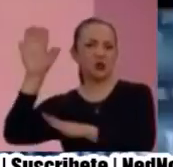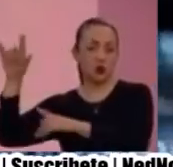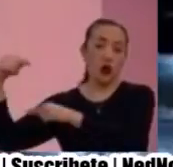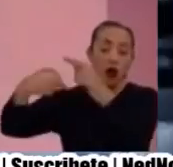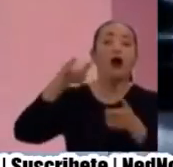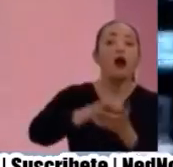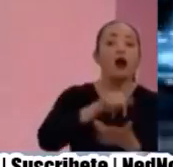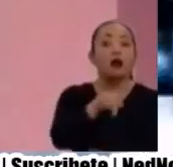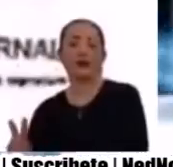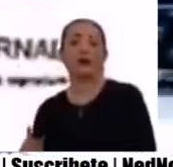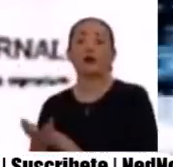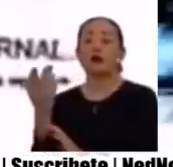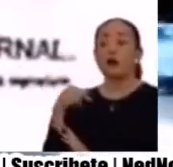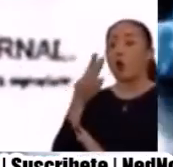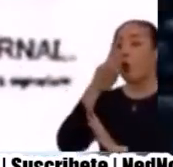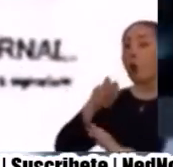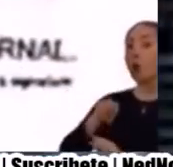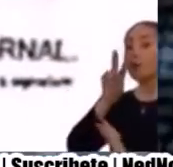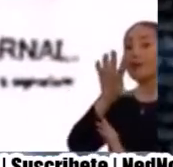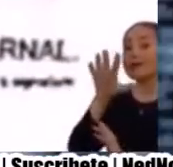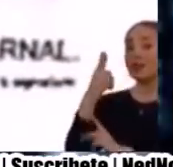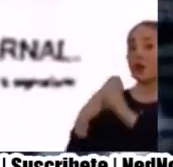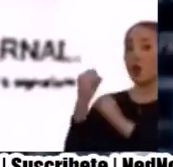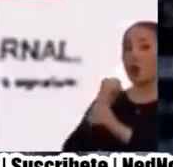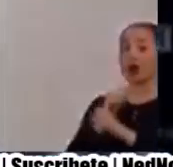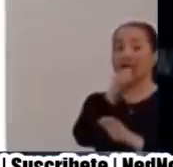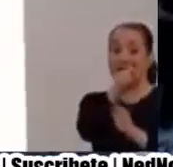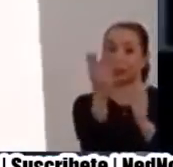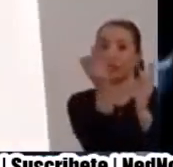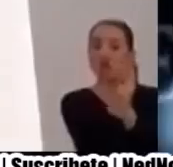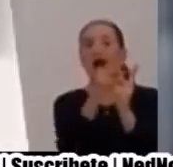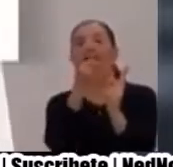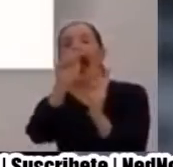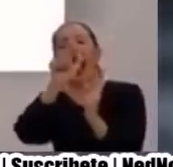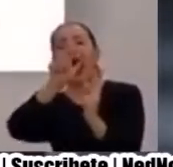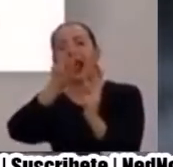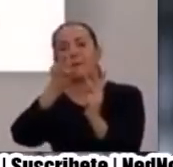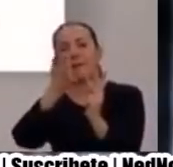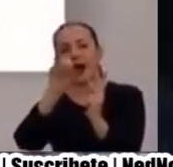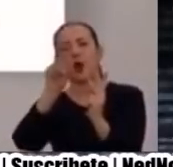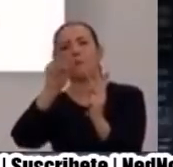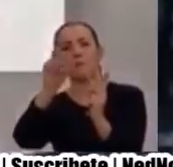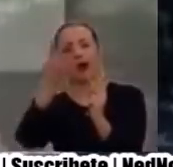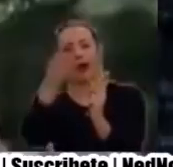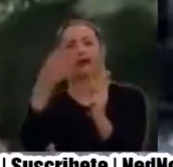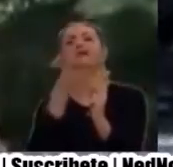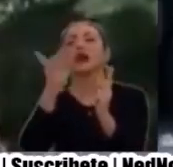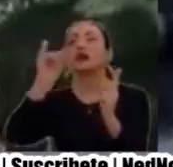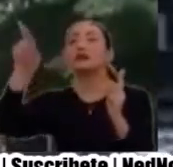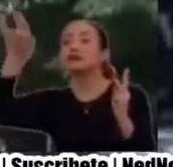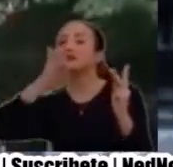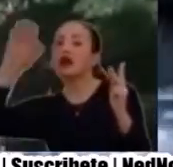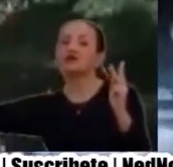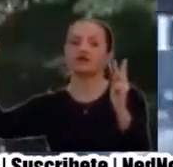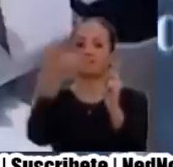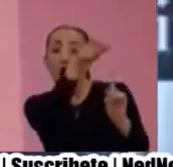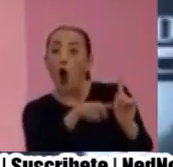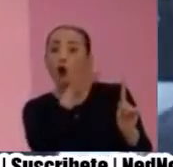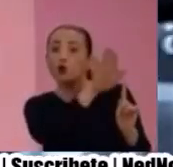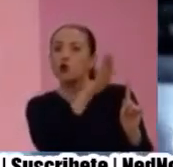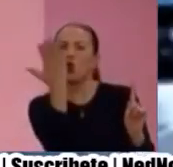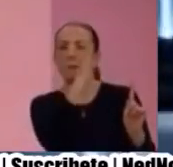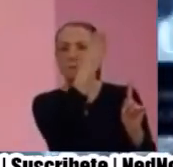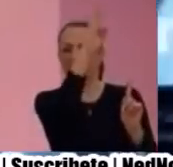reforzó con la llegada del inhabilitado abogado socialista español baltasar garzón quien interpondrá acciones judiciales ante